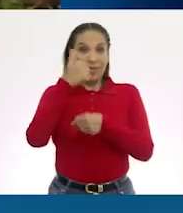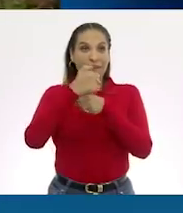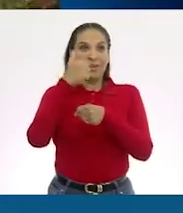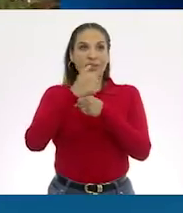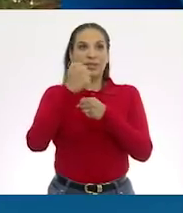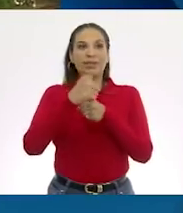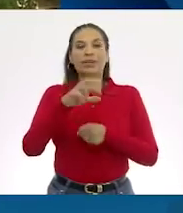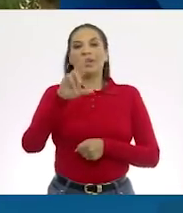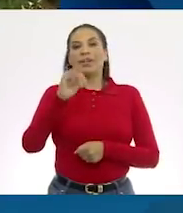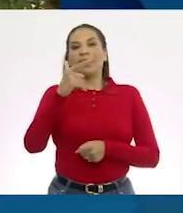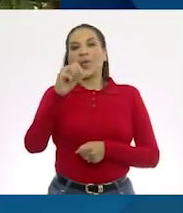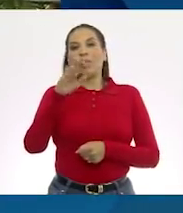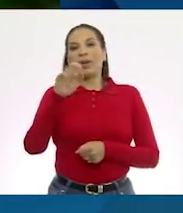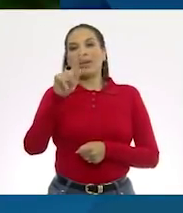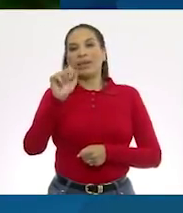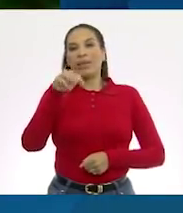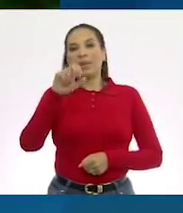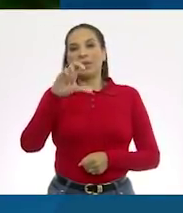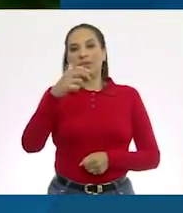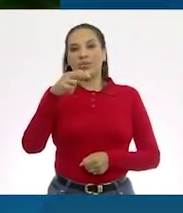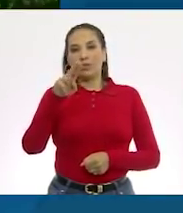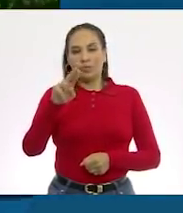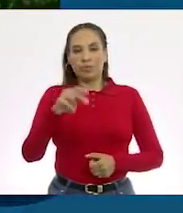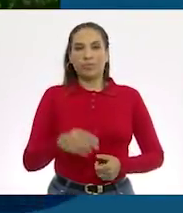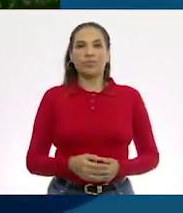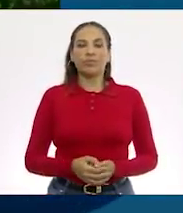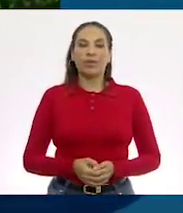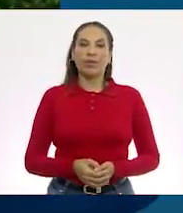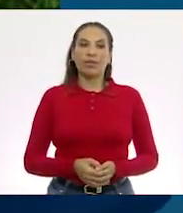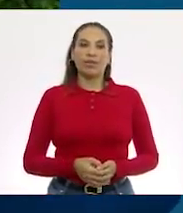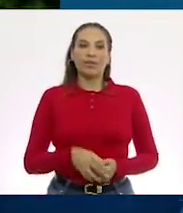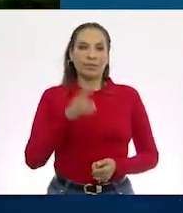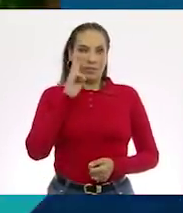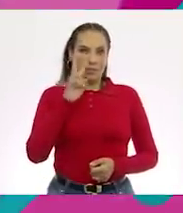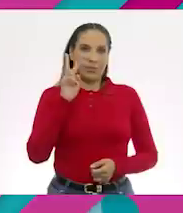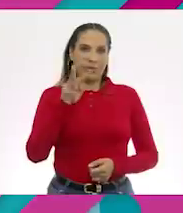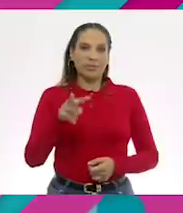Primaria Rigoberta Menchú. Bonita, ¿verdad?